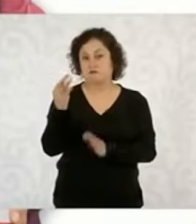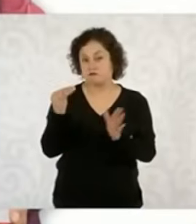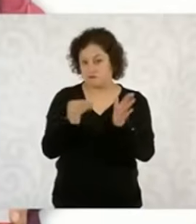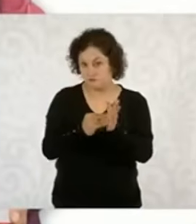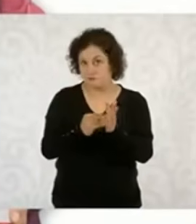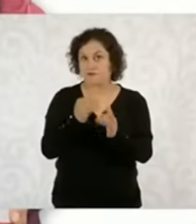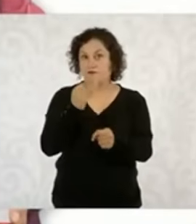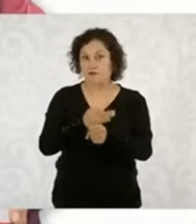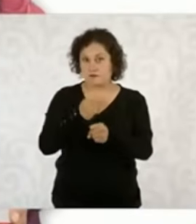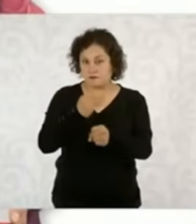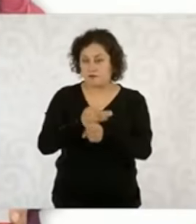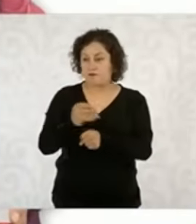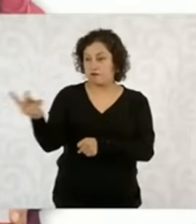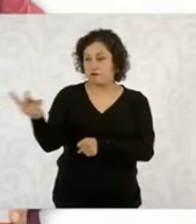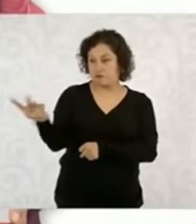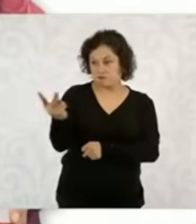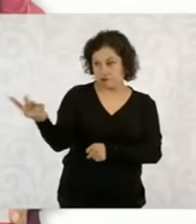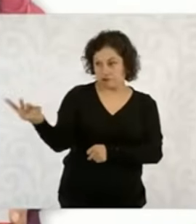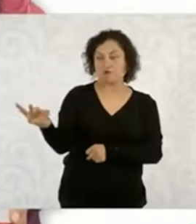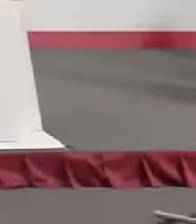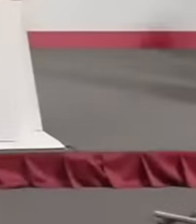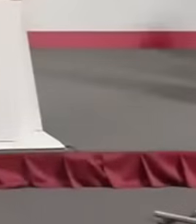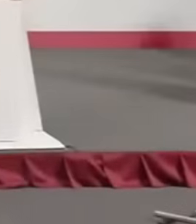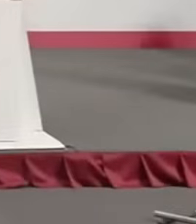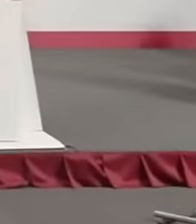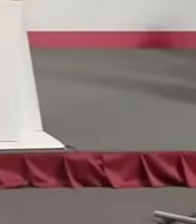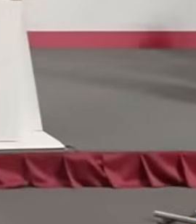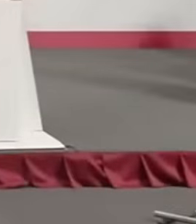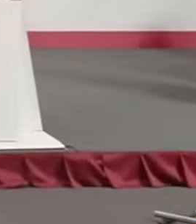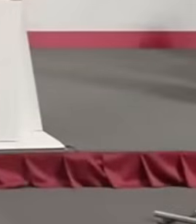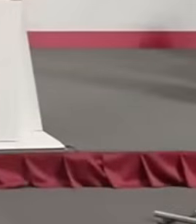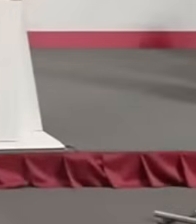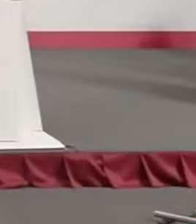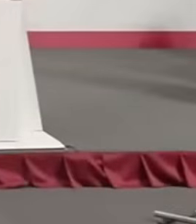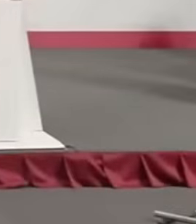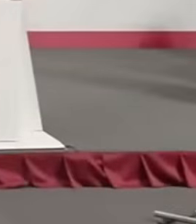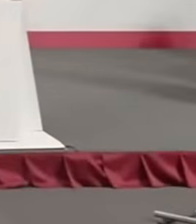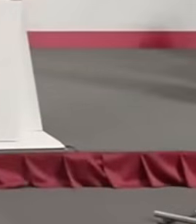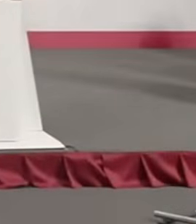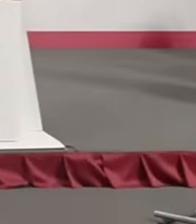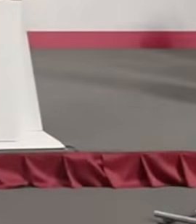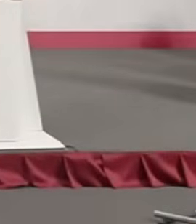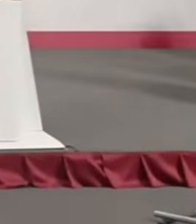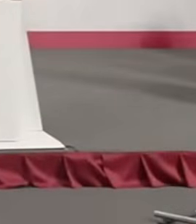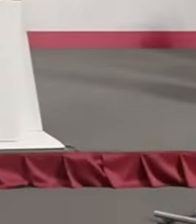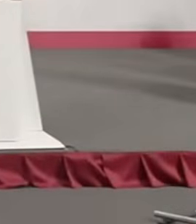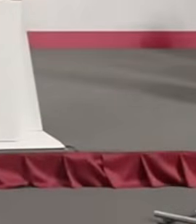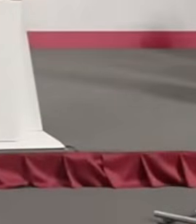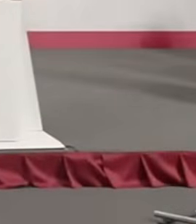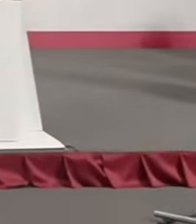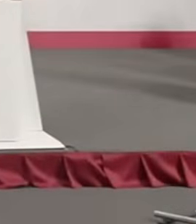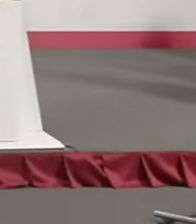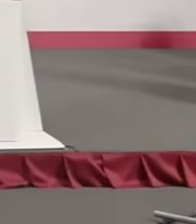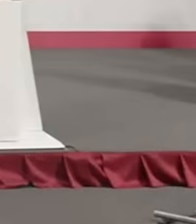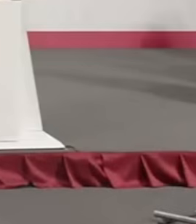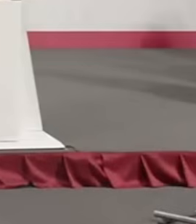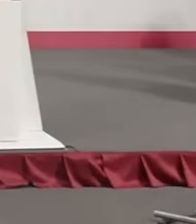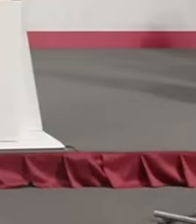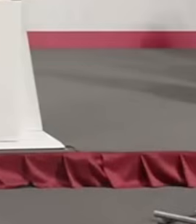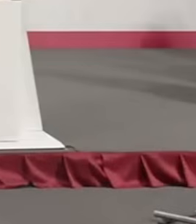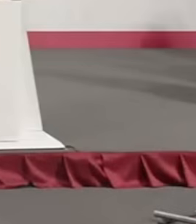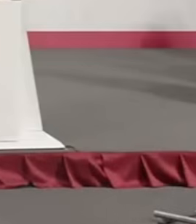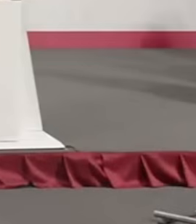compañeros titulares tanto de Foviste como de Infonavit seguramente podrán comentar un poco más al respecto. Yo aquí quiero hacer una